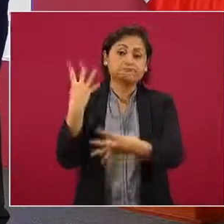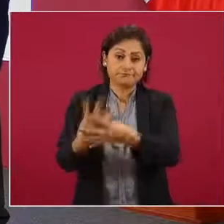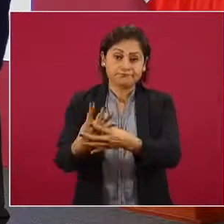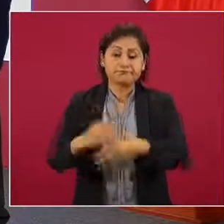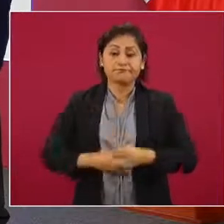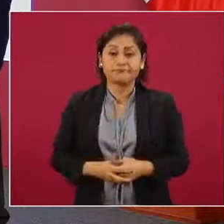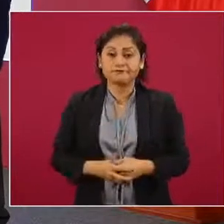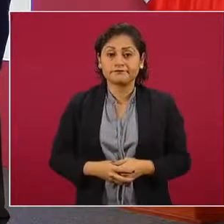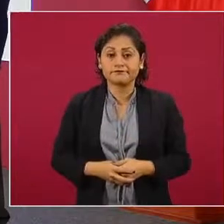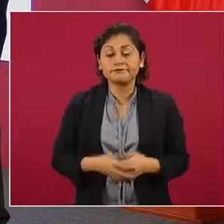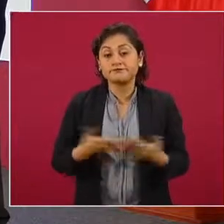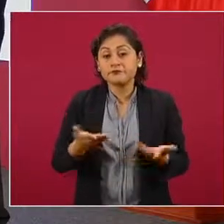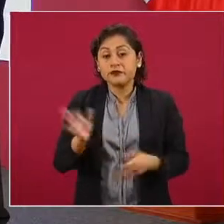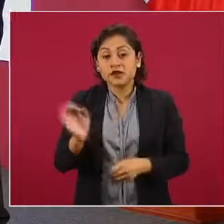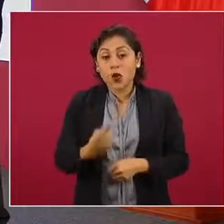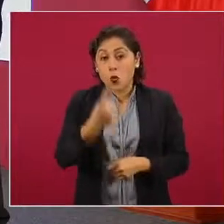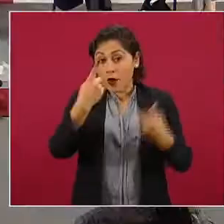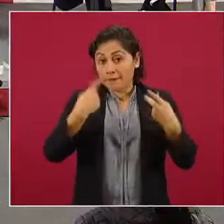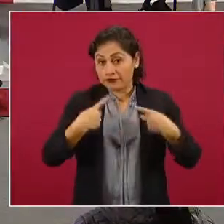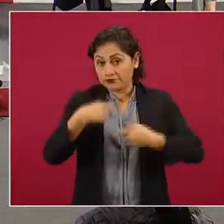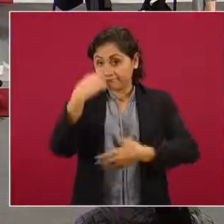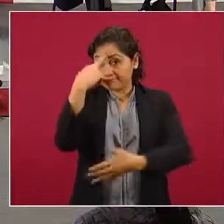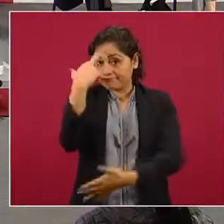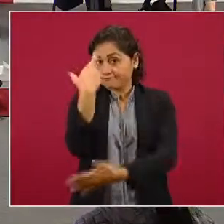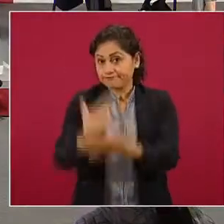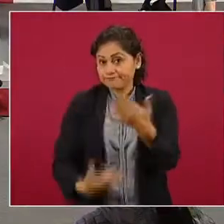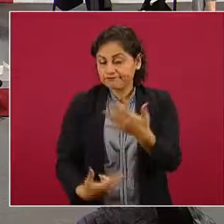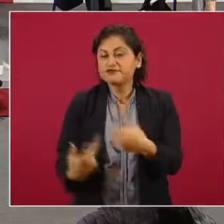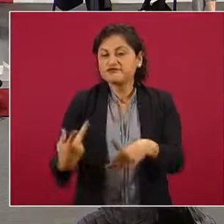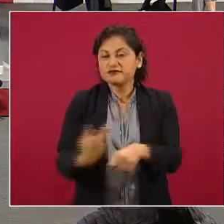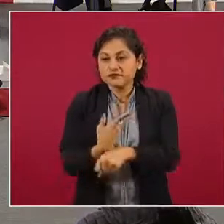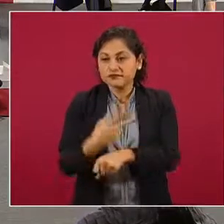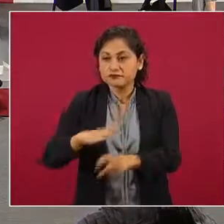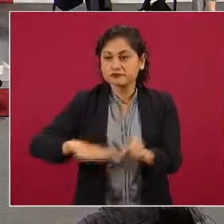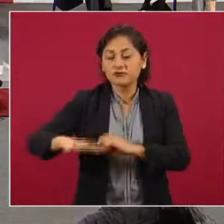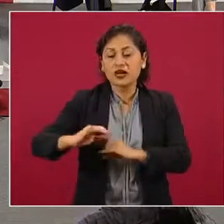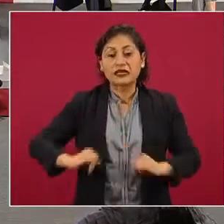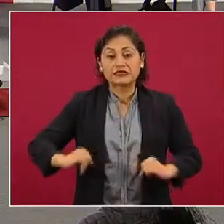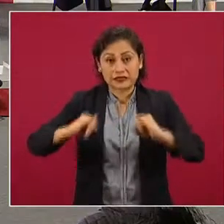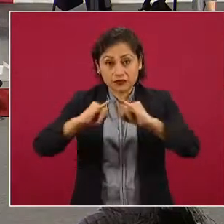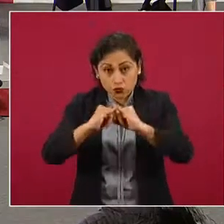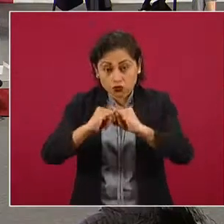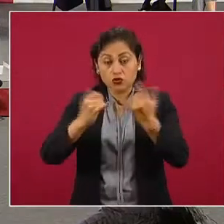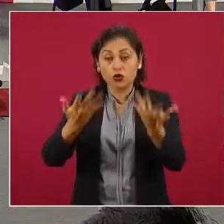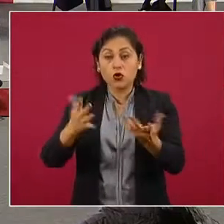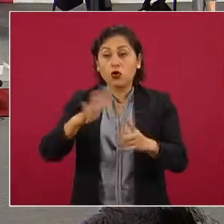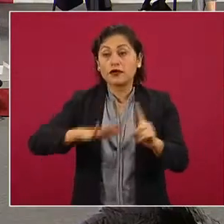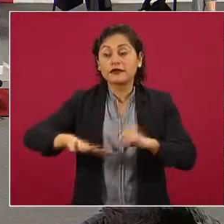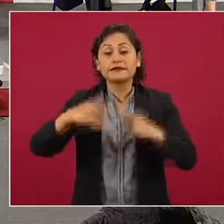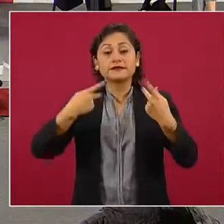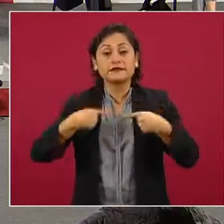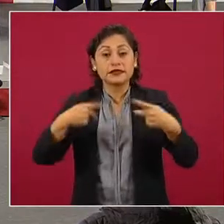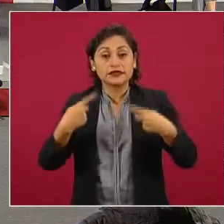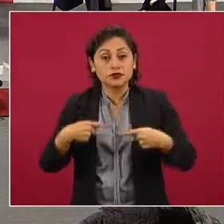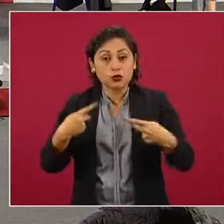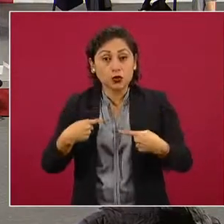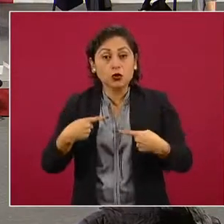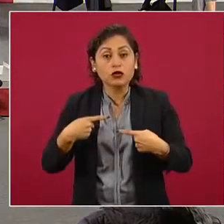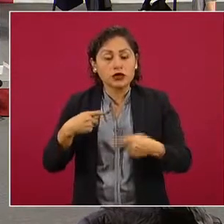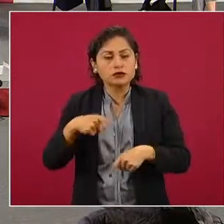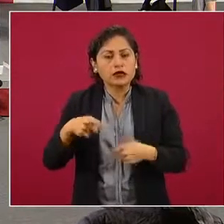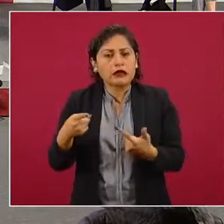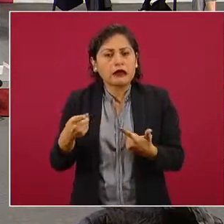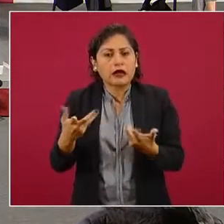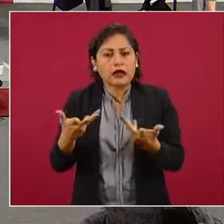Ante un infractor, las instituciones, la ciudadanía y los individuos pueden